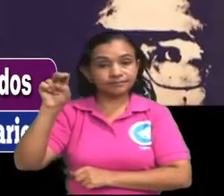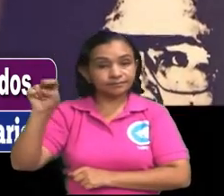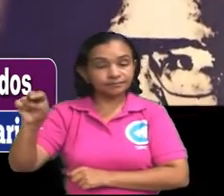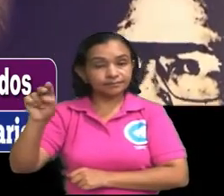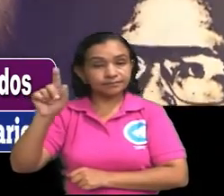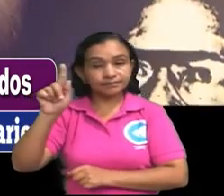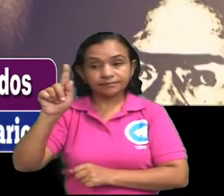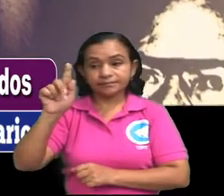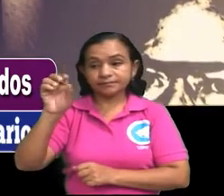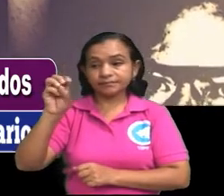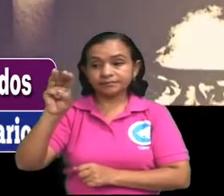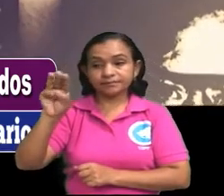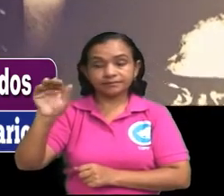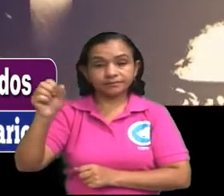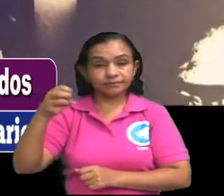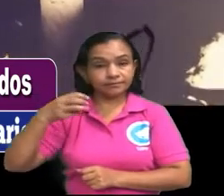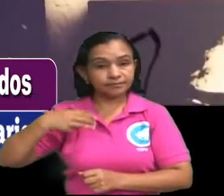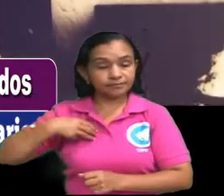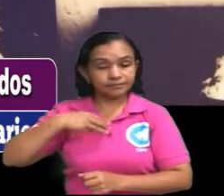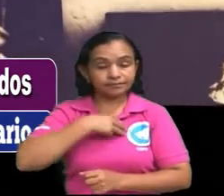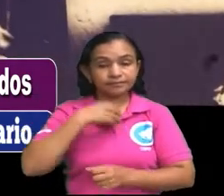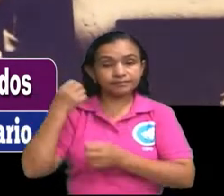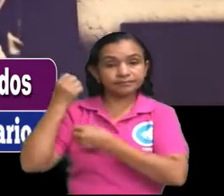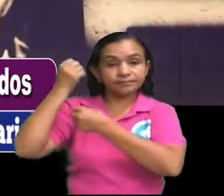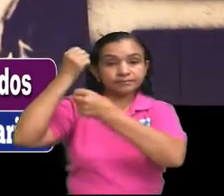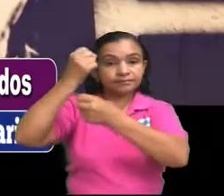Tomás Borges es miembro, es fundador.